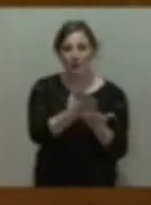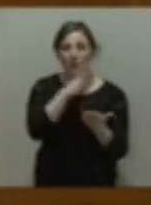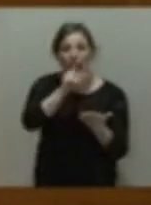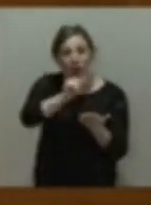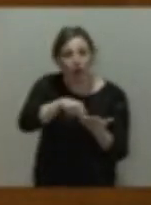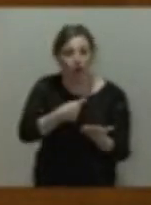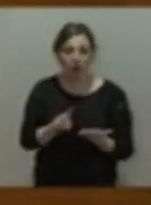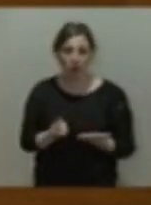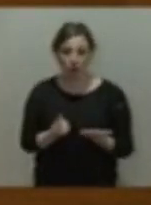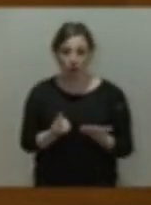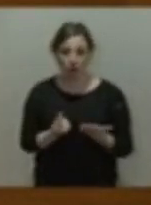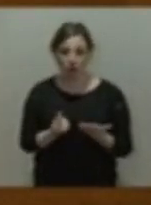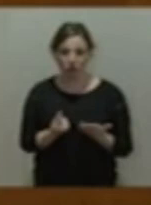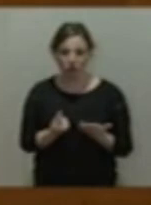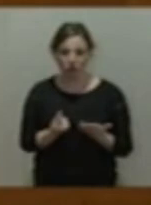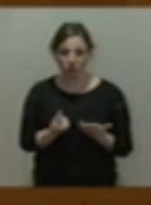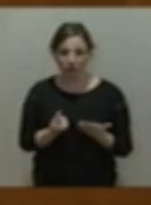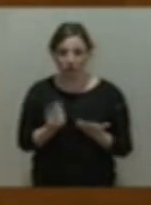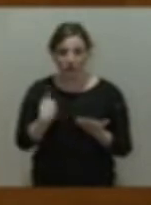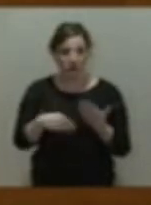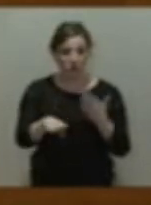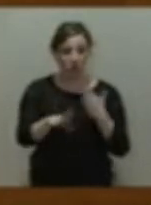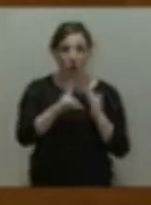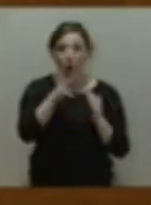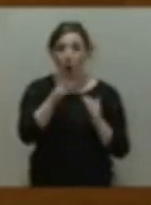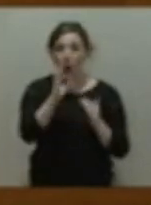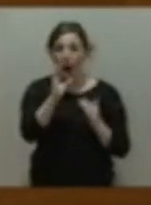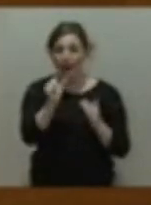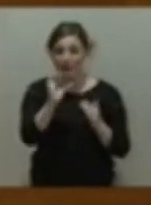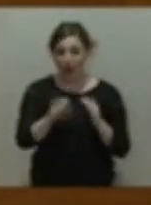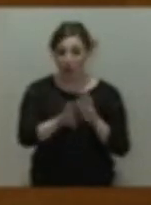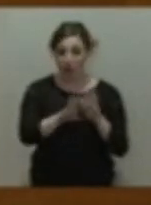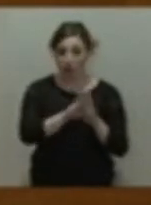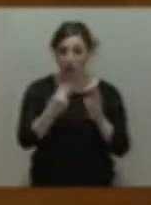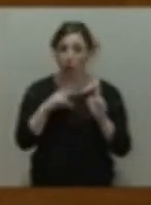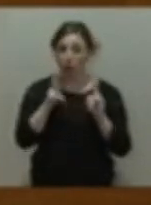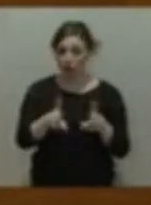contrato que OASA mantiene con la cadena hotelera Otusa.